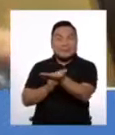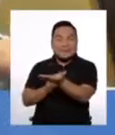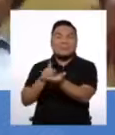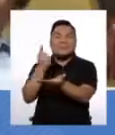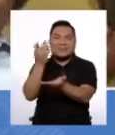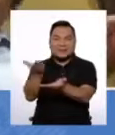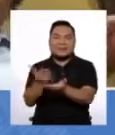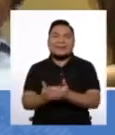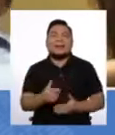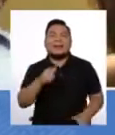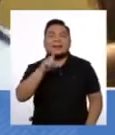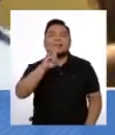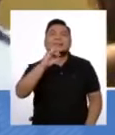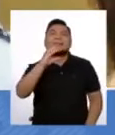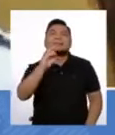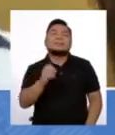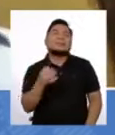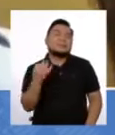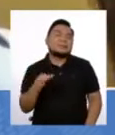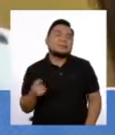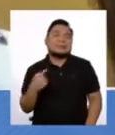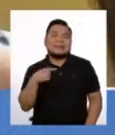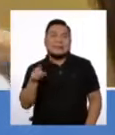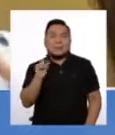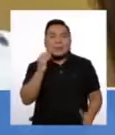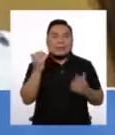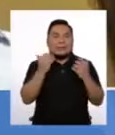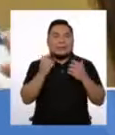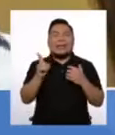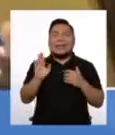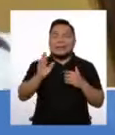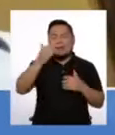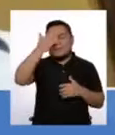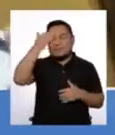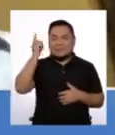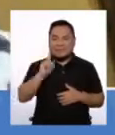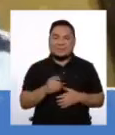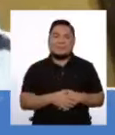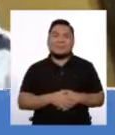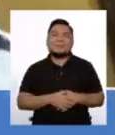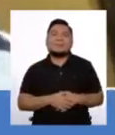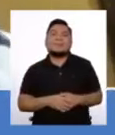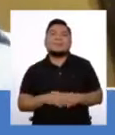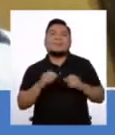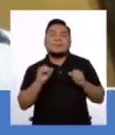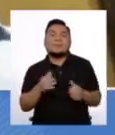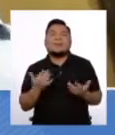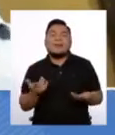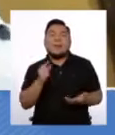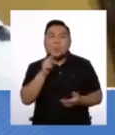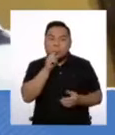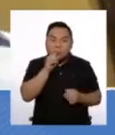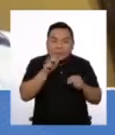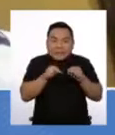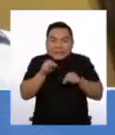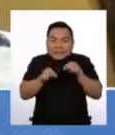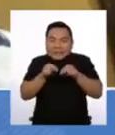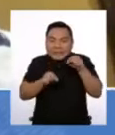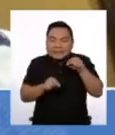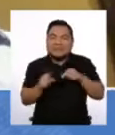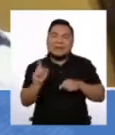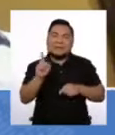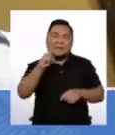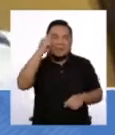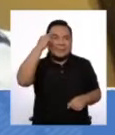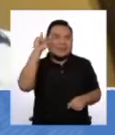Luchito Trisano. Siempre hay que ponerlo nervioso. Hay que ajustarlo. Hay que caminar en puntitas de pies para que no